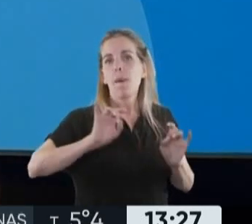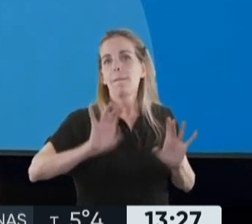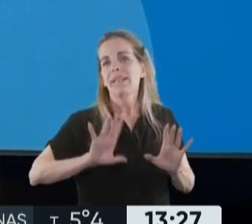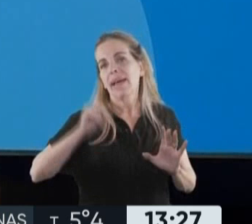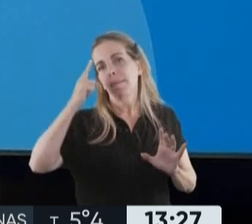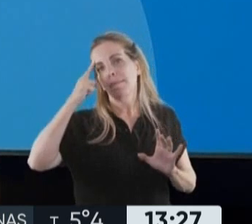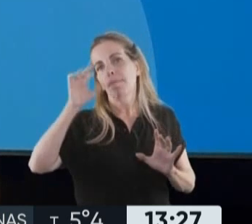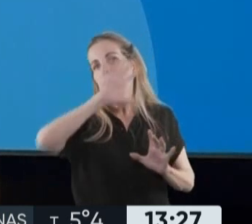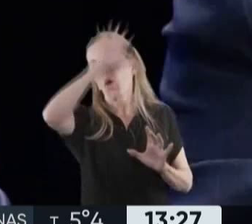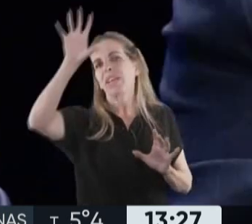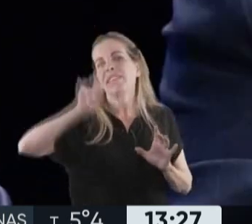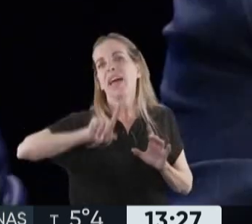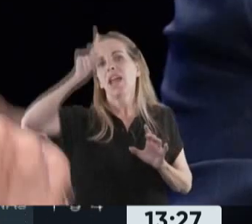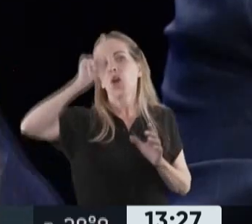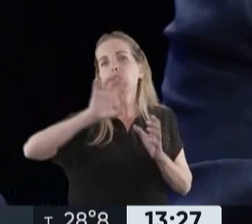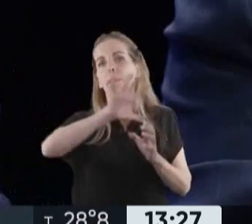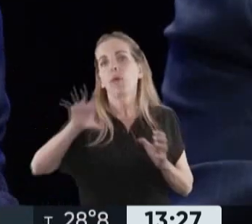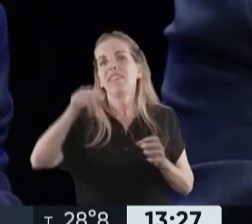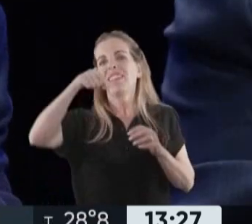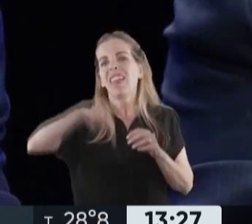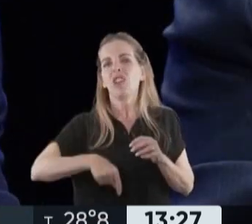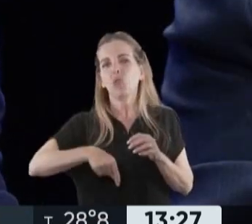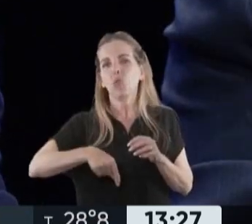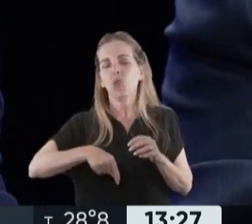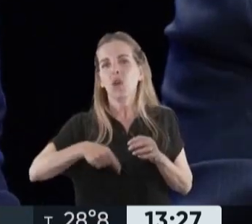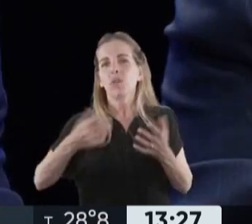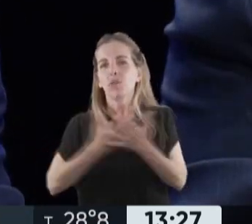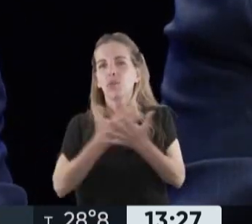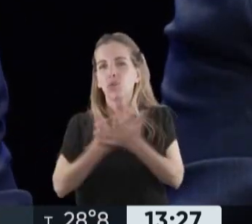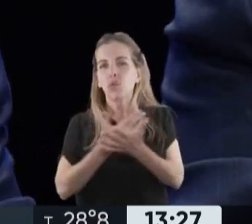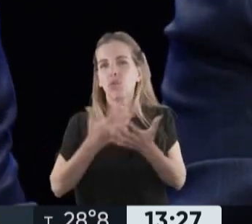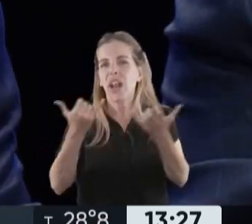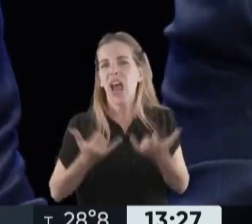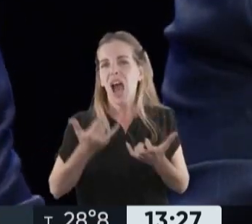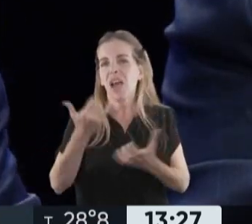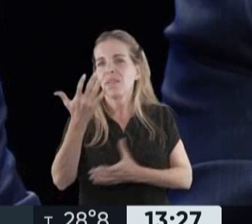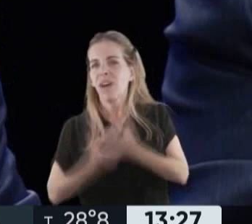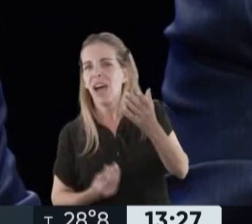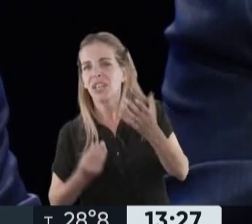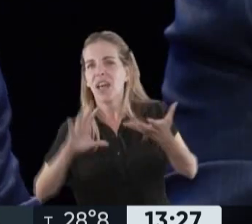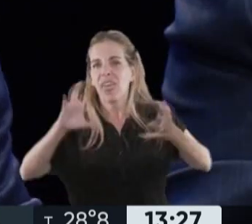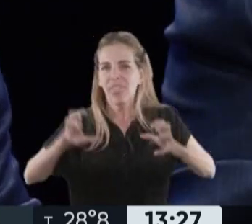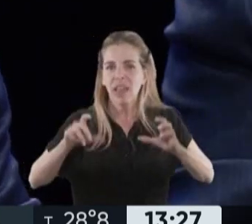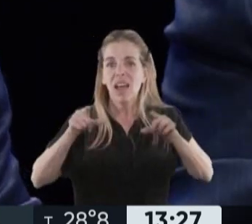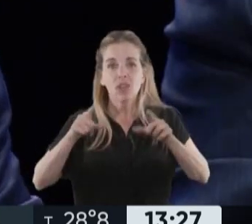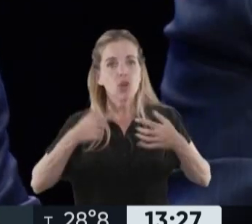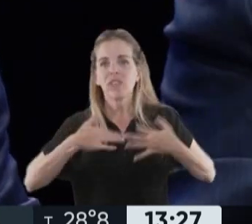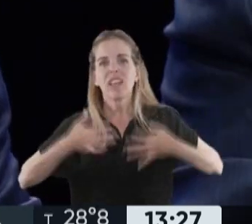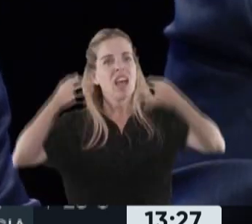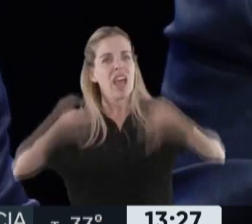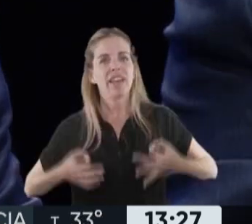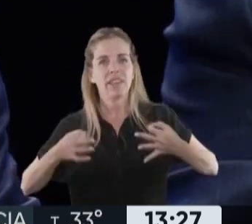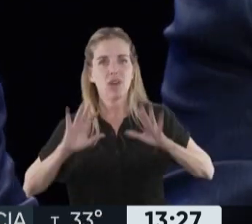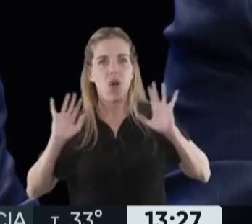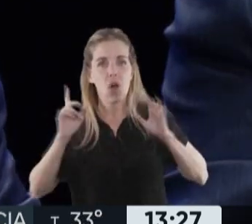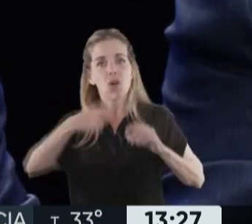sufren. Porque eso no es ético. No es ético. Como ciudadanos argentinos